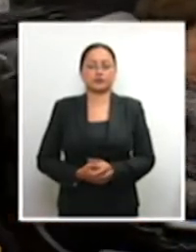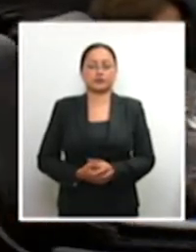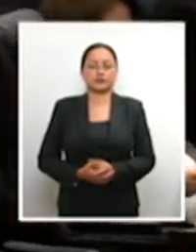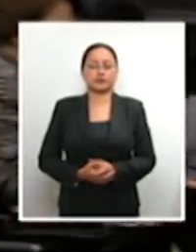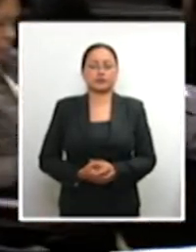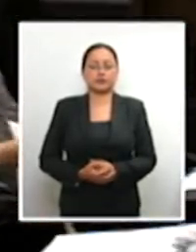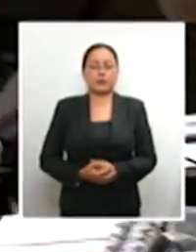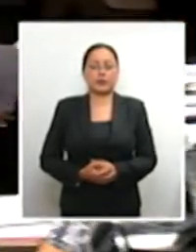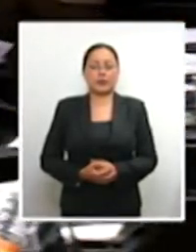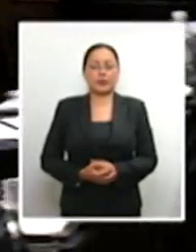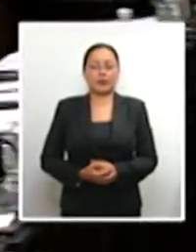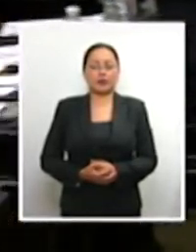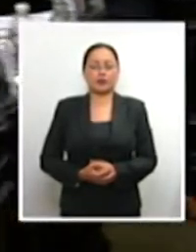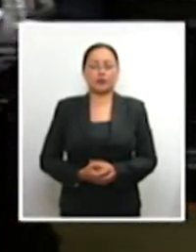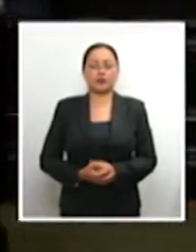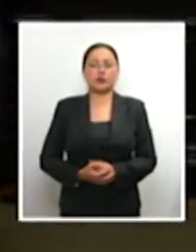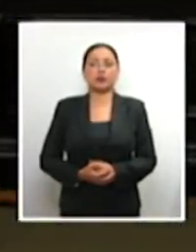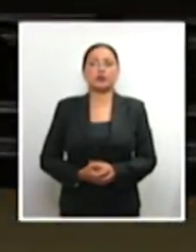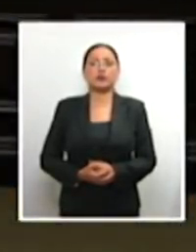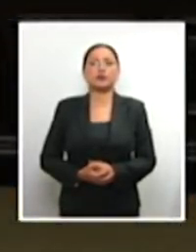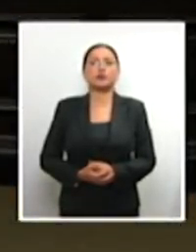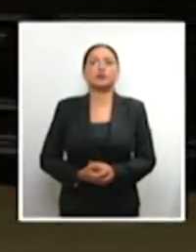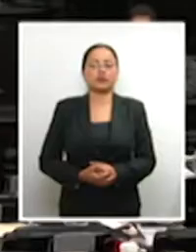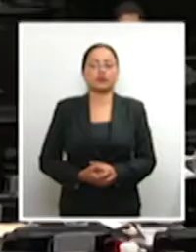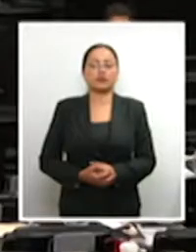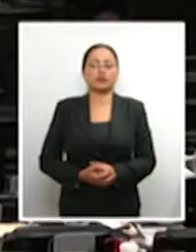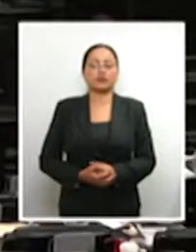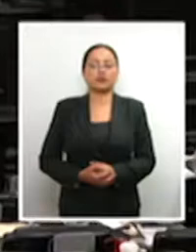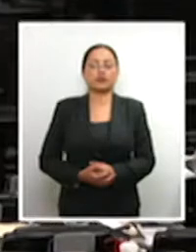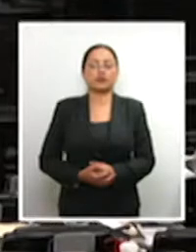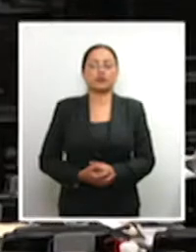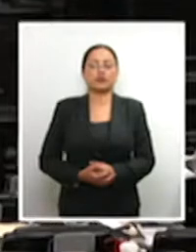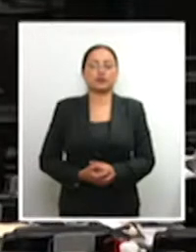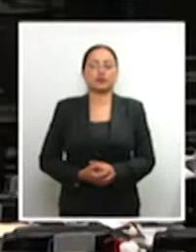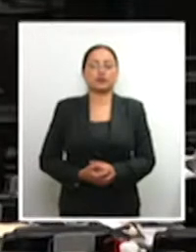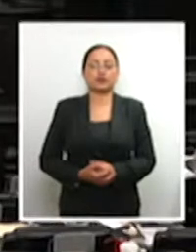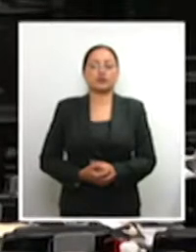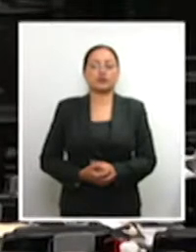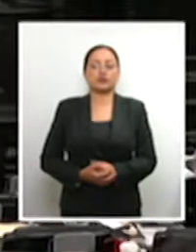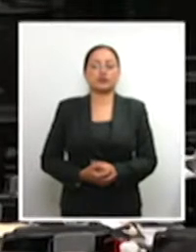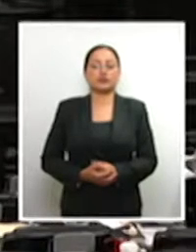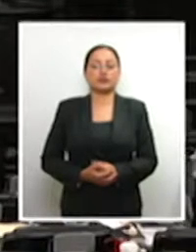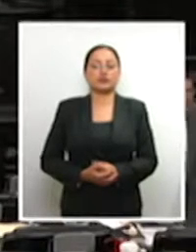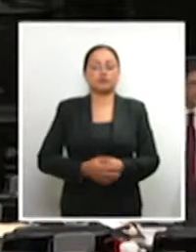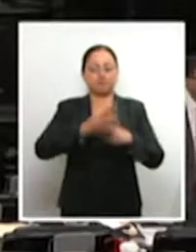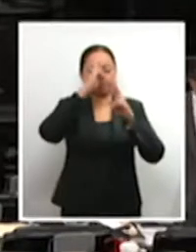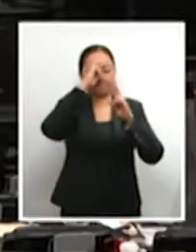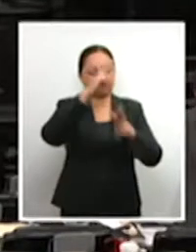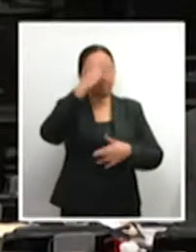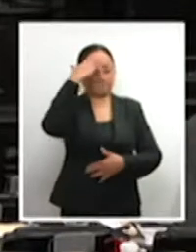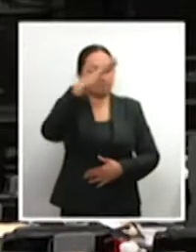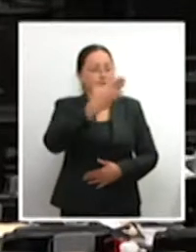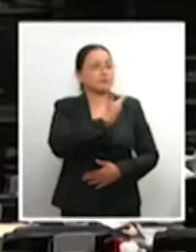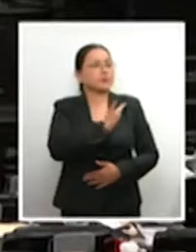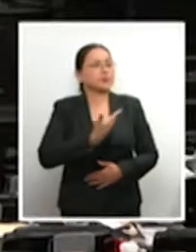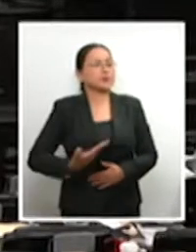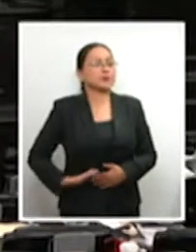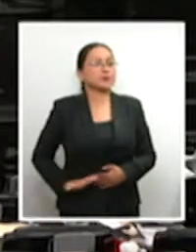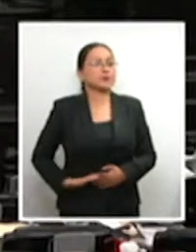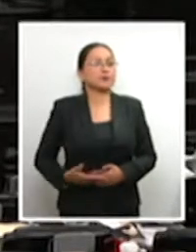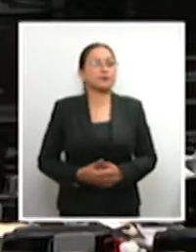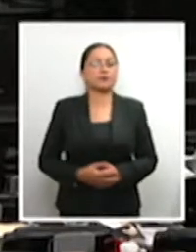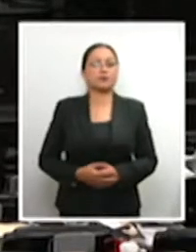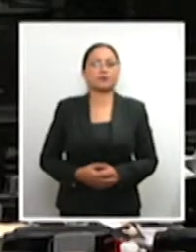parte novedosa de este ejercicio, pues está en que la diferencia de esta